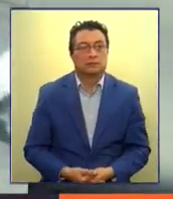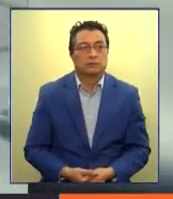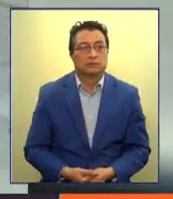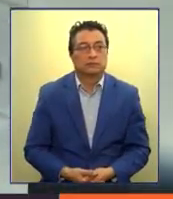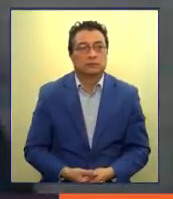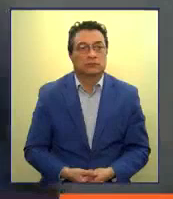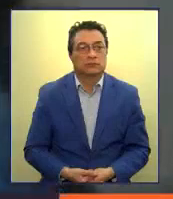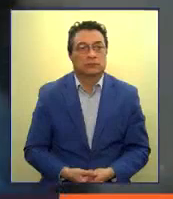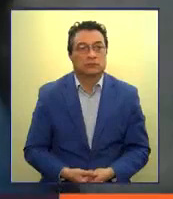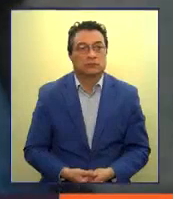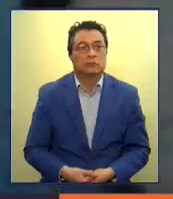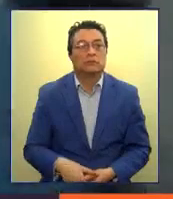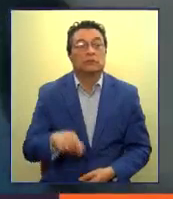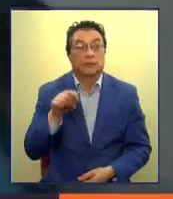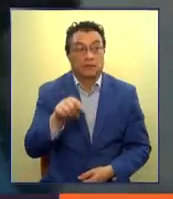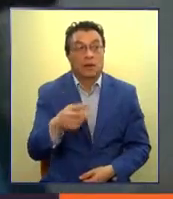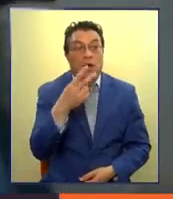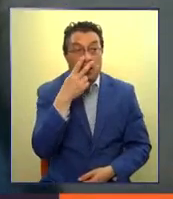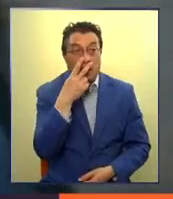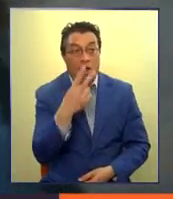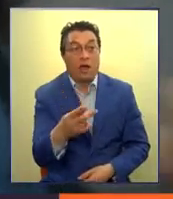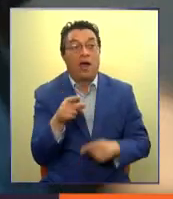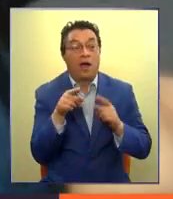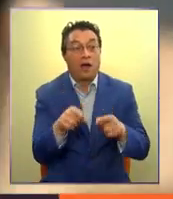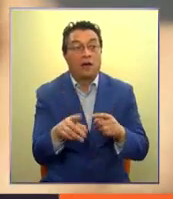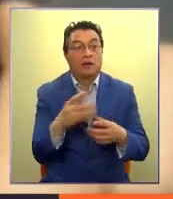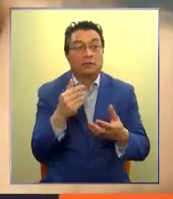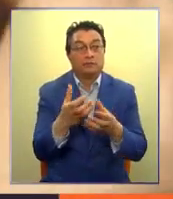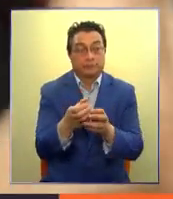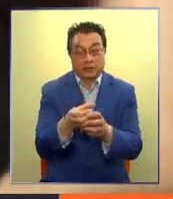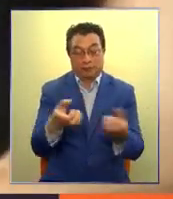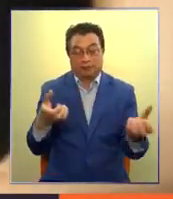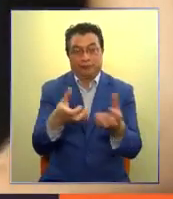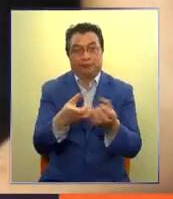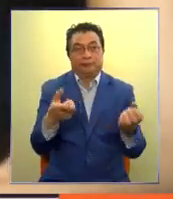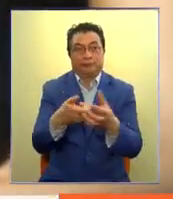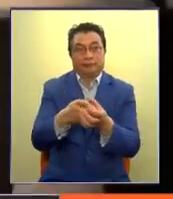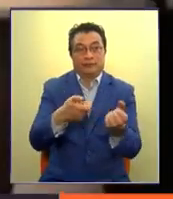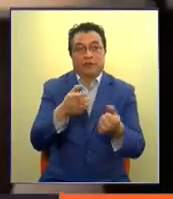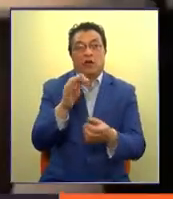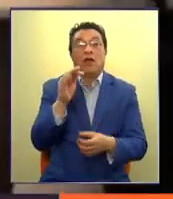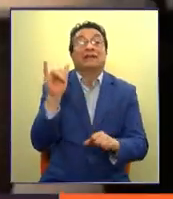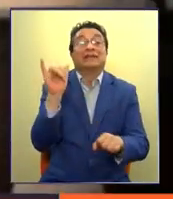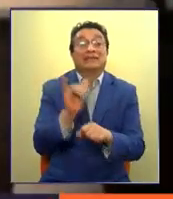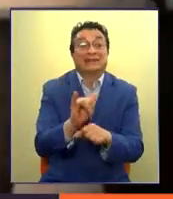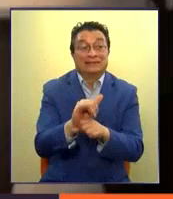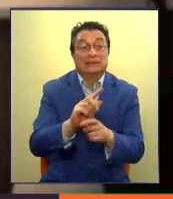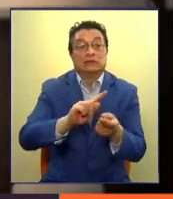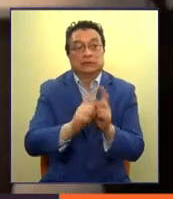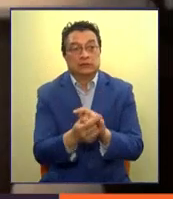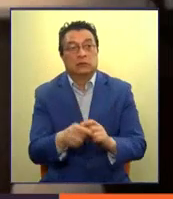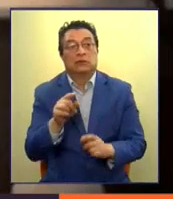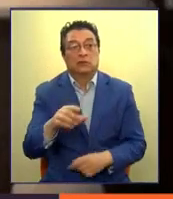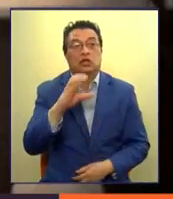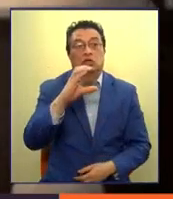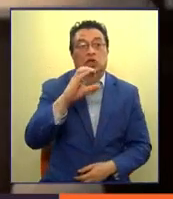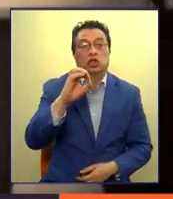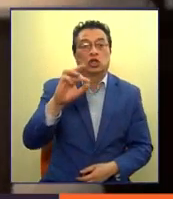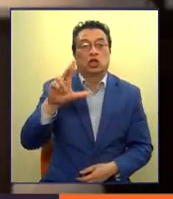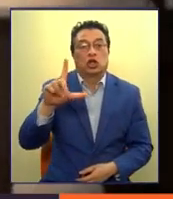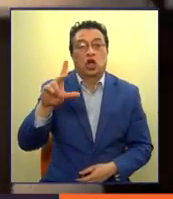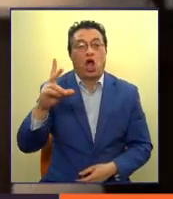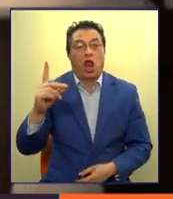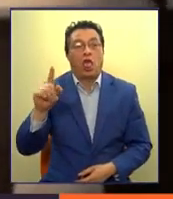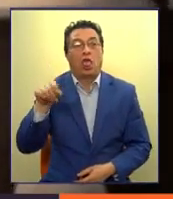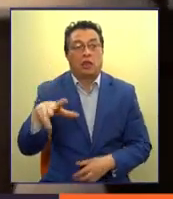Vamos a proceder a el desensamble del cañón que era de fogueo. Esta es una Eccles Firth Magnum a la cual